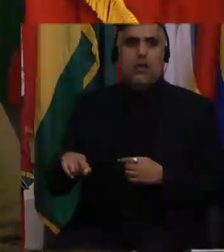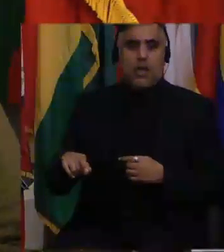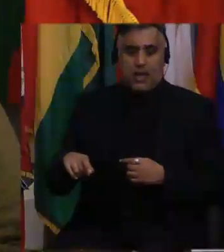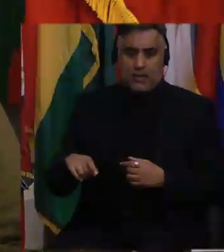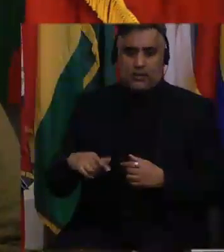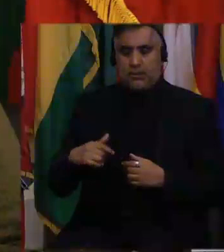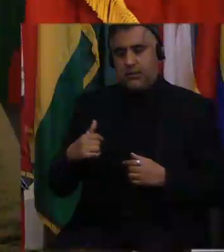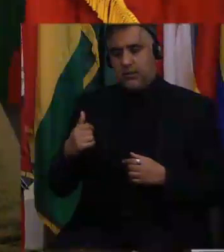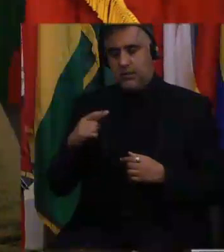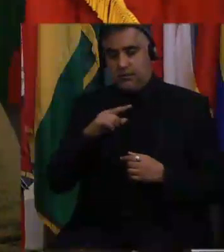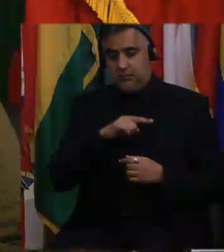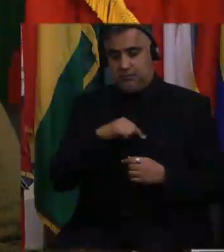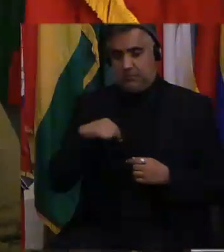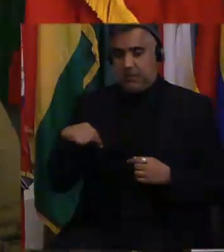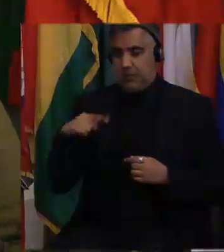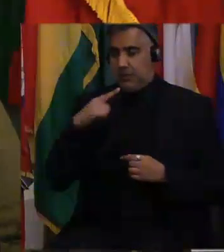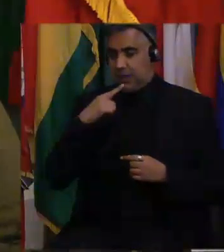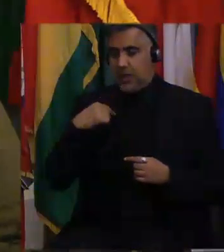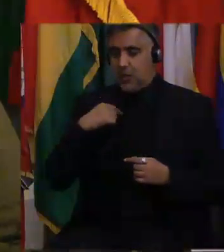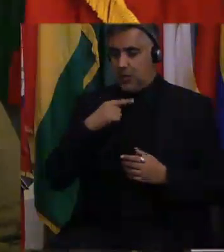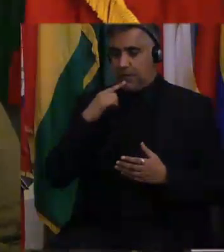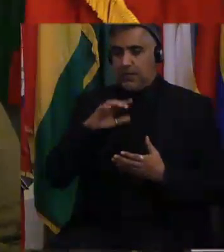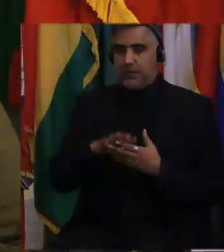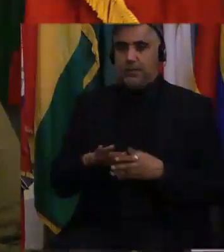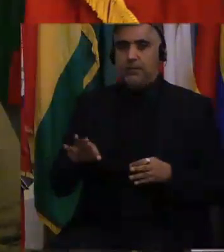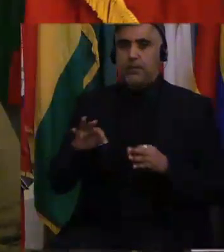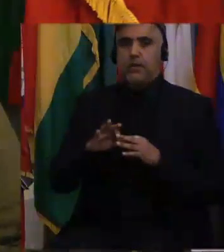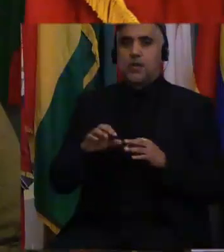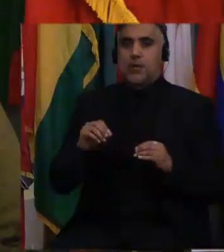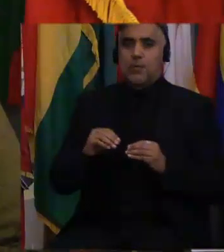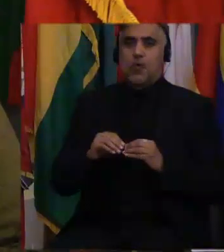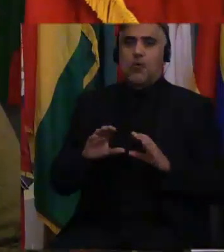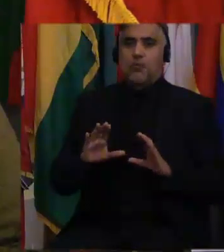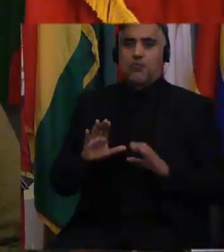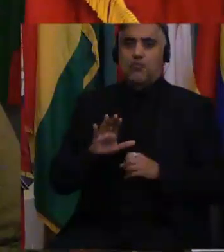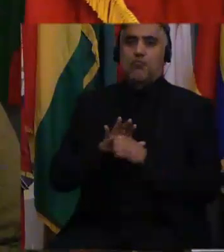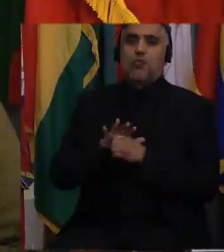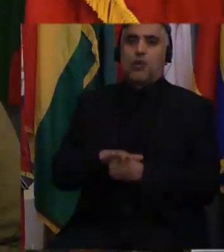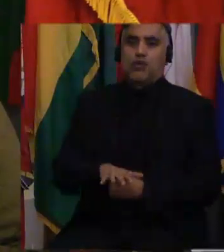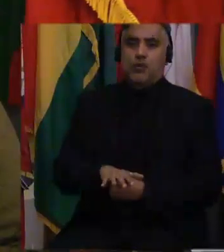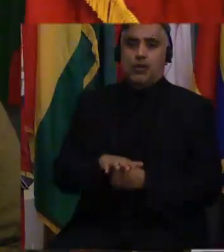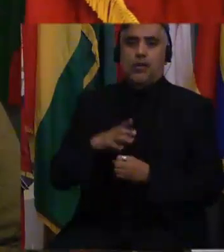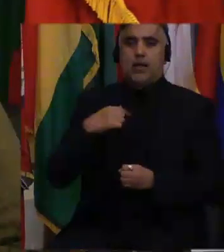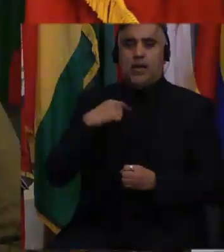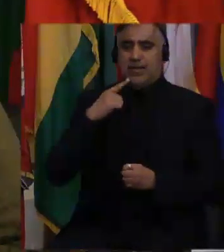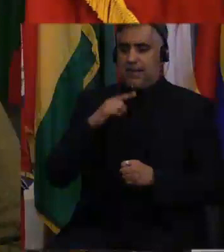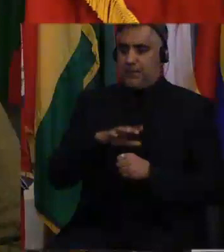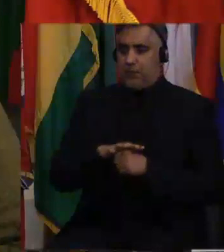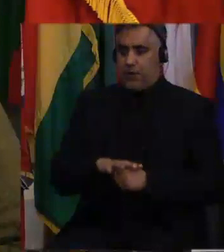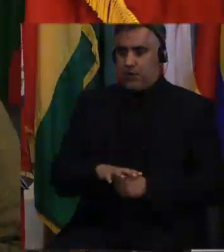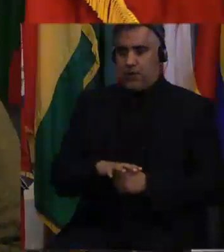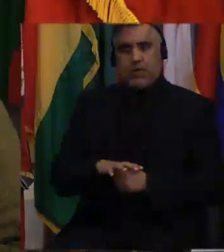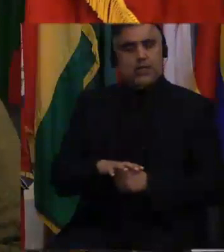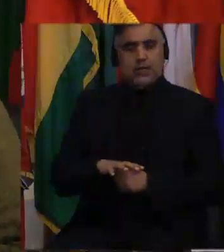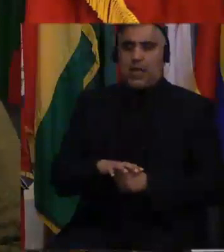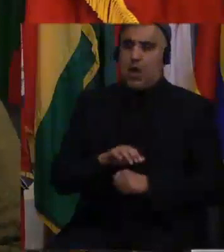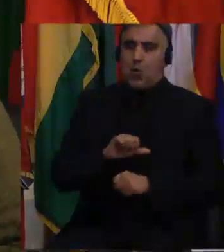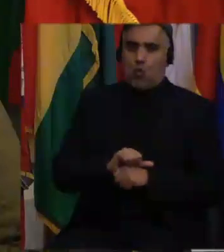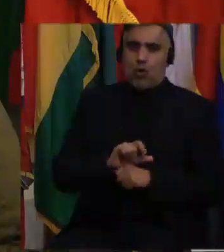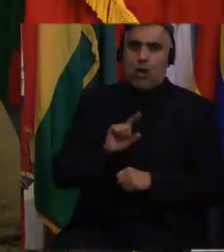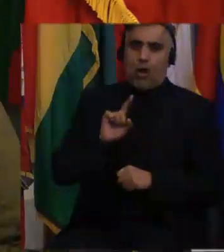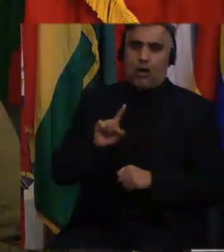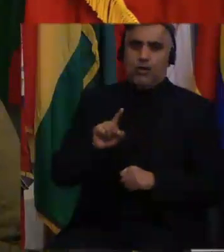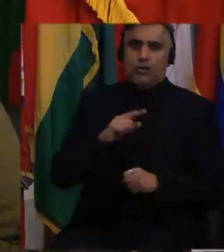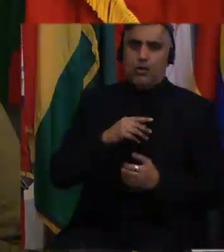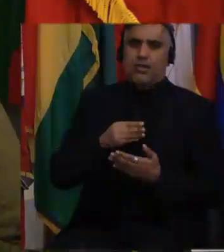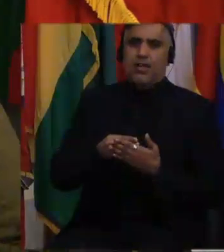ejercer una presión más fuerte. Y yo creo que no hay presiones que funcionen si no tienen consecuencias económicas y que